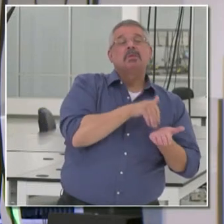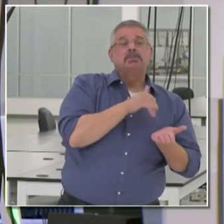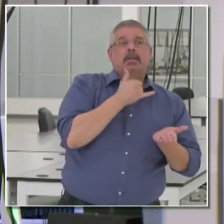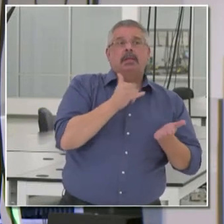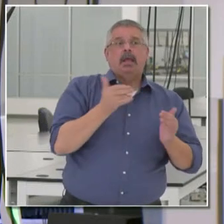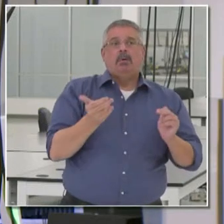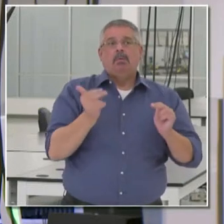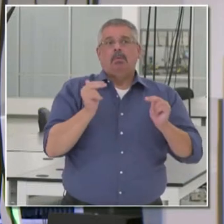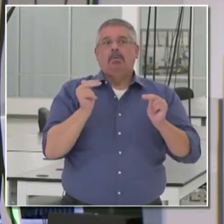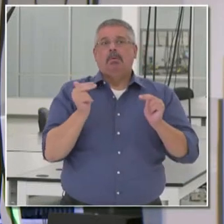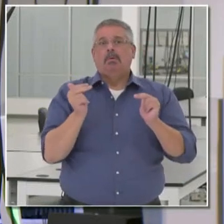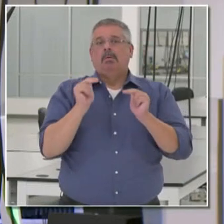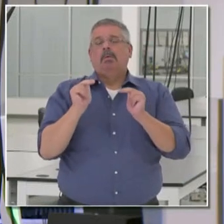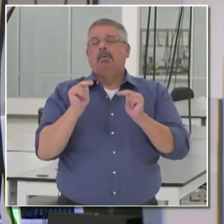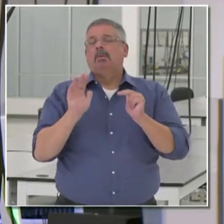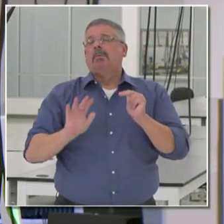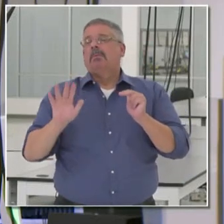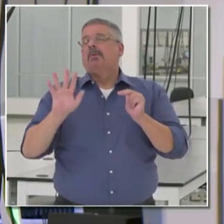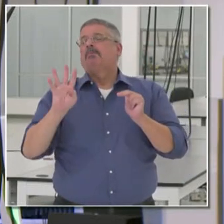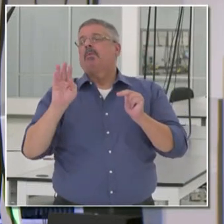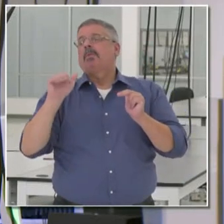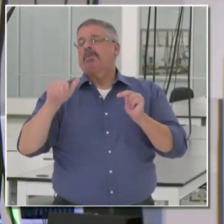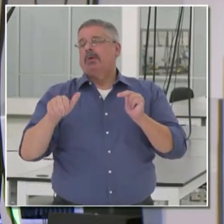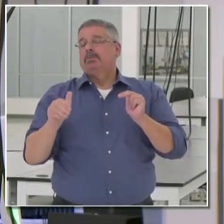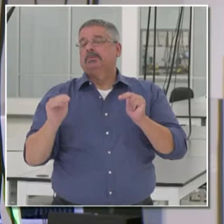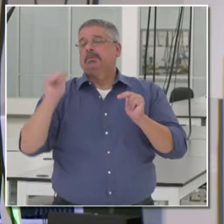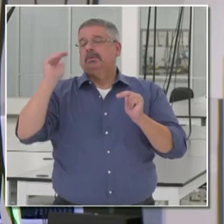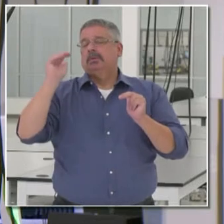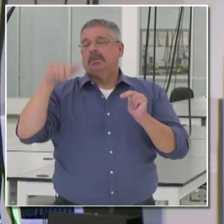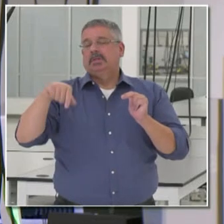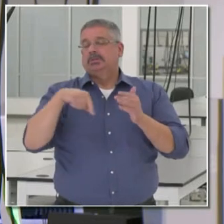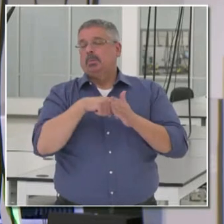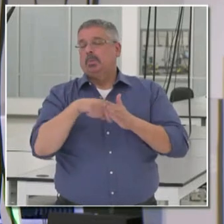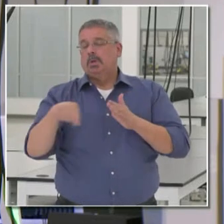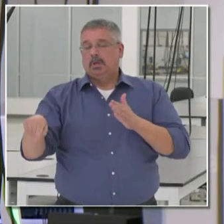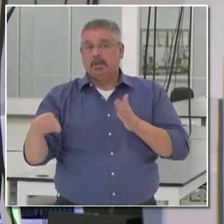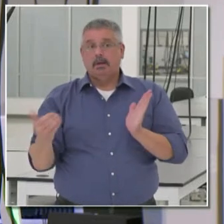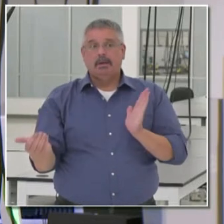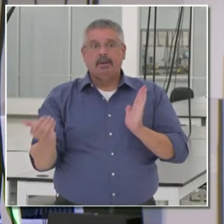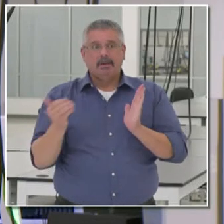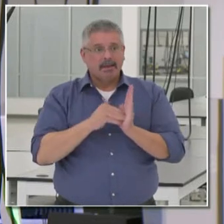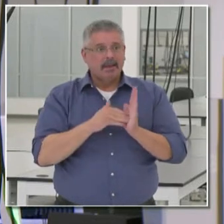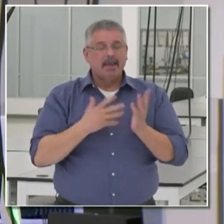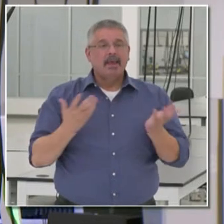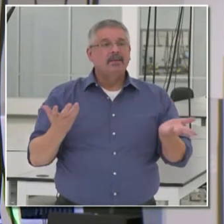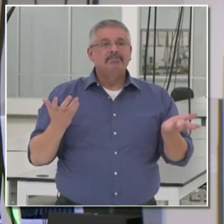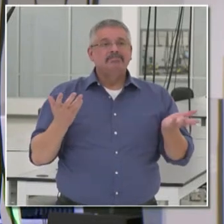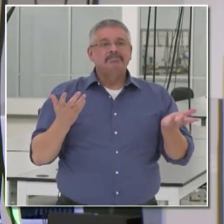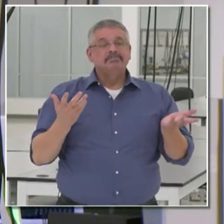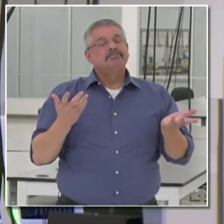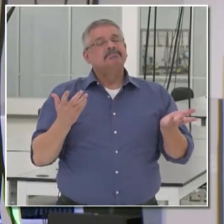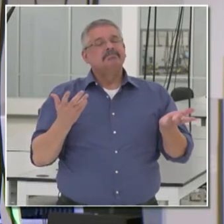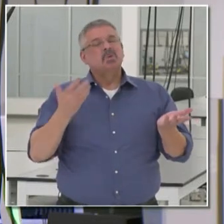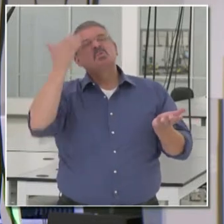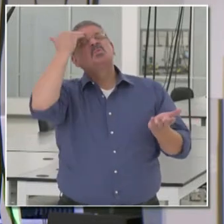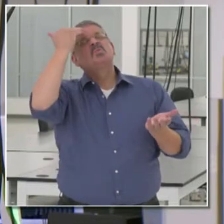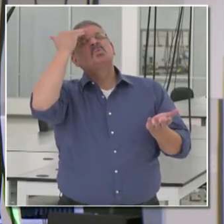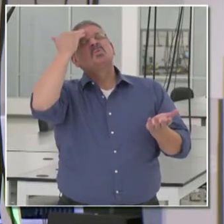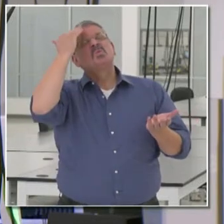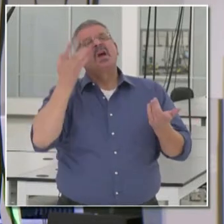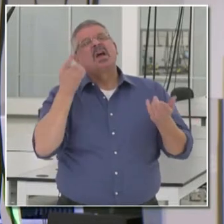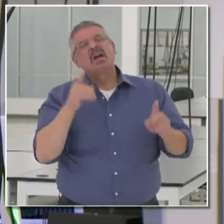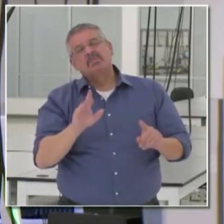ahora estamos subiendo a más de 4000 esta semana una vez más esto es algo que anticipamos